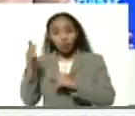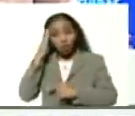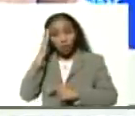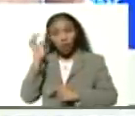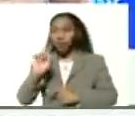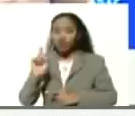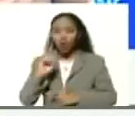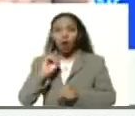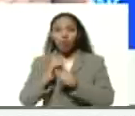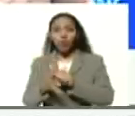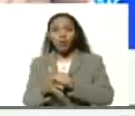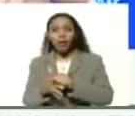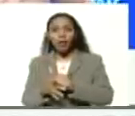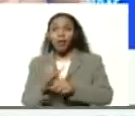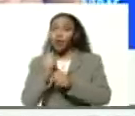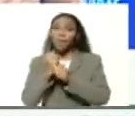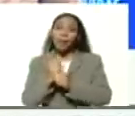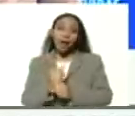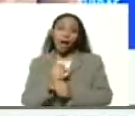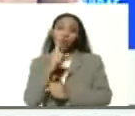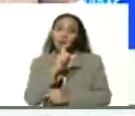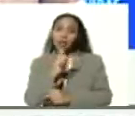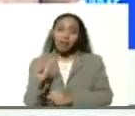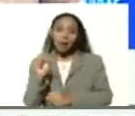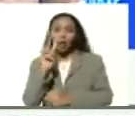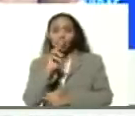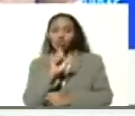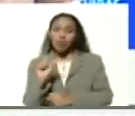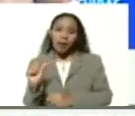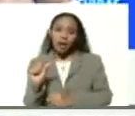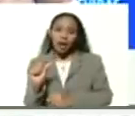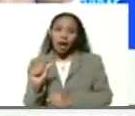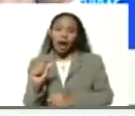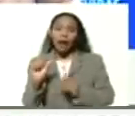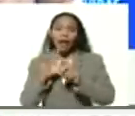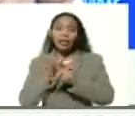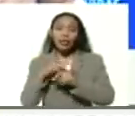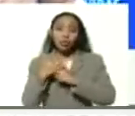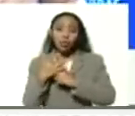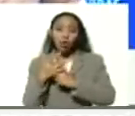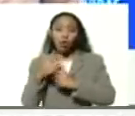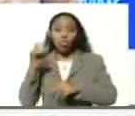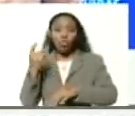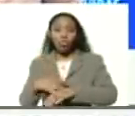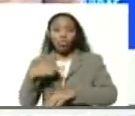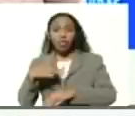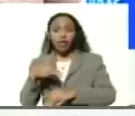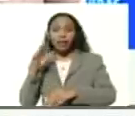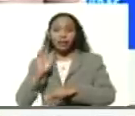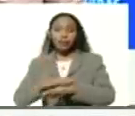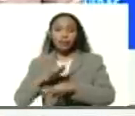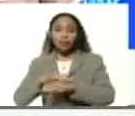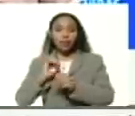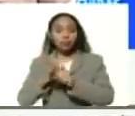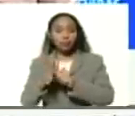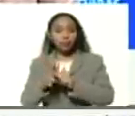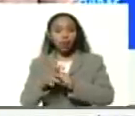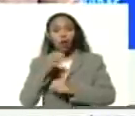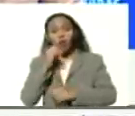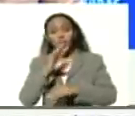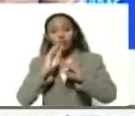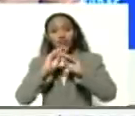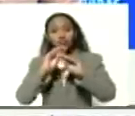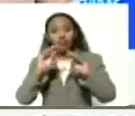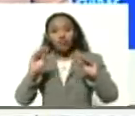es COVID, y no esperar una semana, dos semanas a que la situación agrave en el caso que sea COVID. Así que, bueno, el llamado